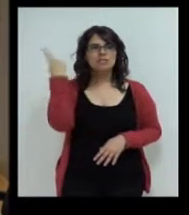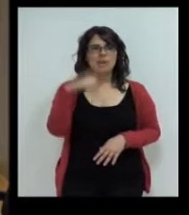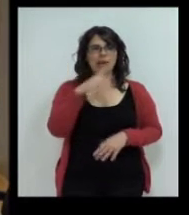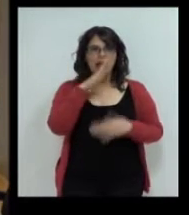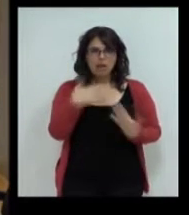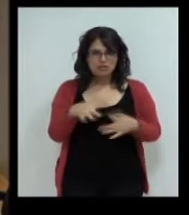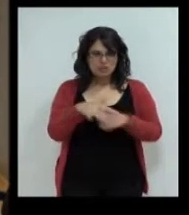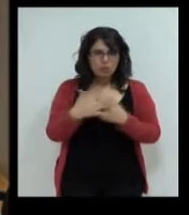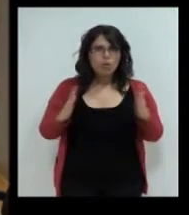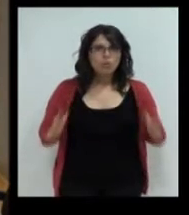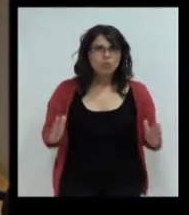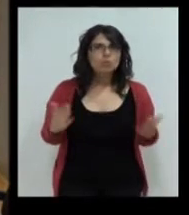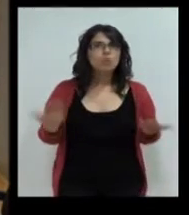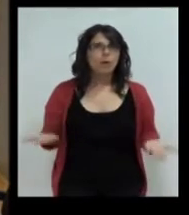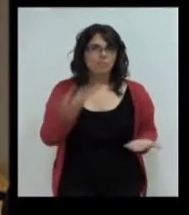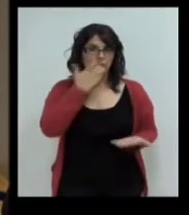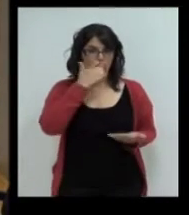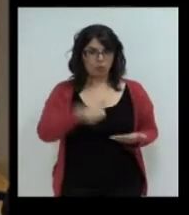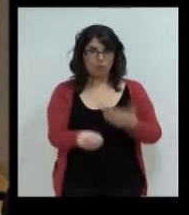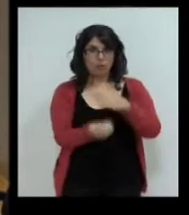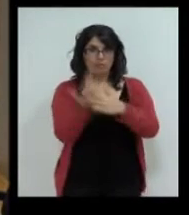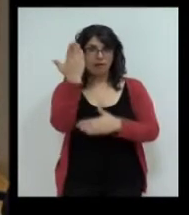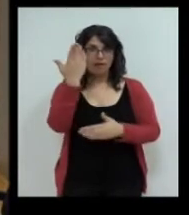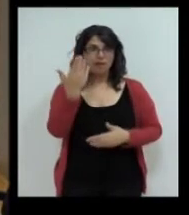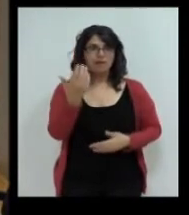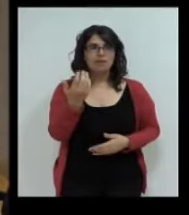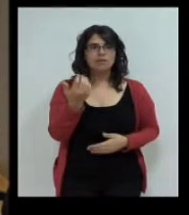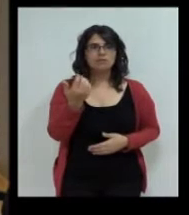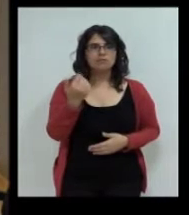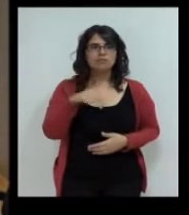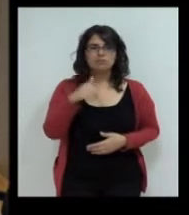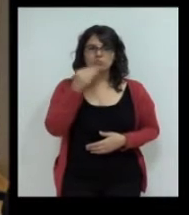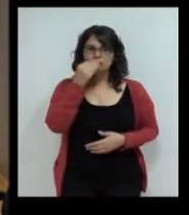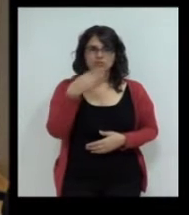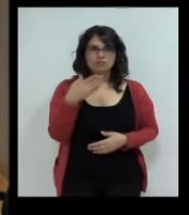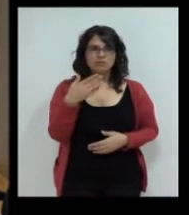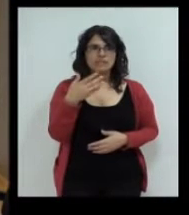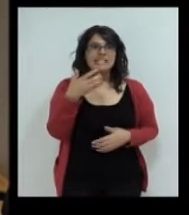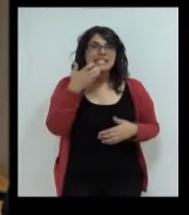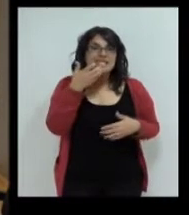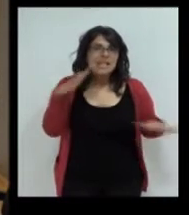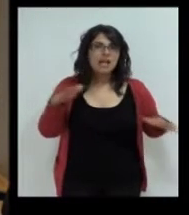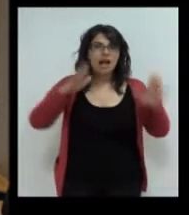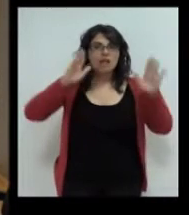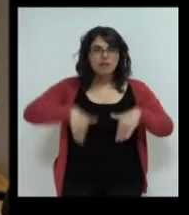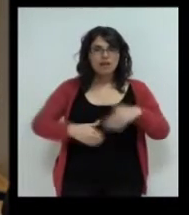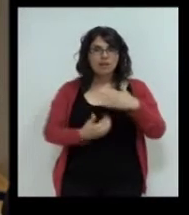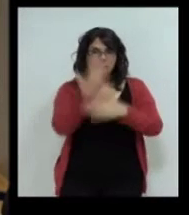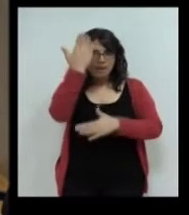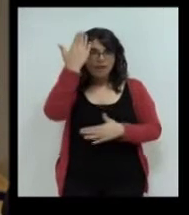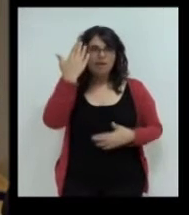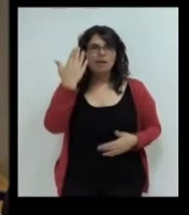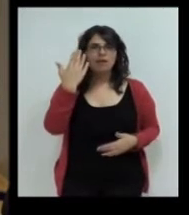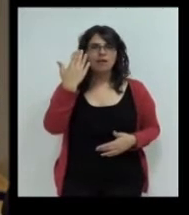lo mejor pues la mañana de hoy realmente estaría muy bien si como conclusión al final de la mañana sacáramos un punto